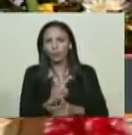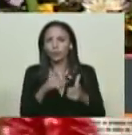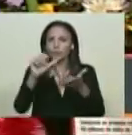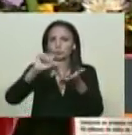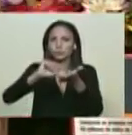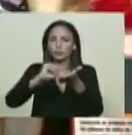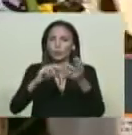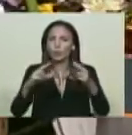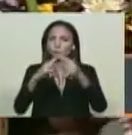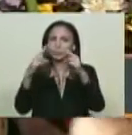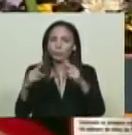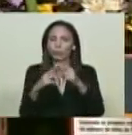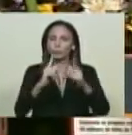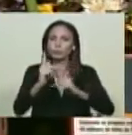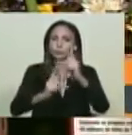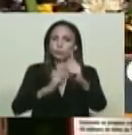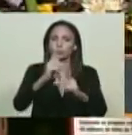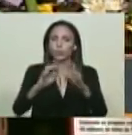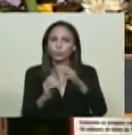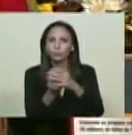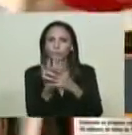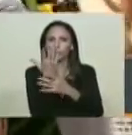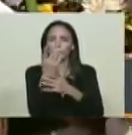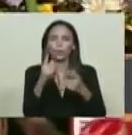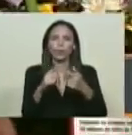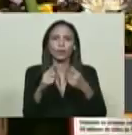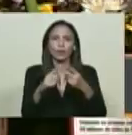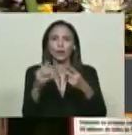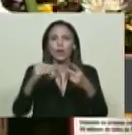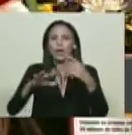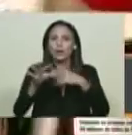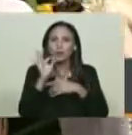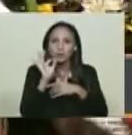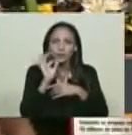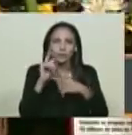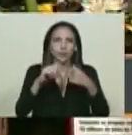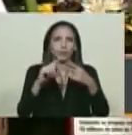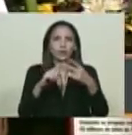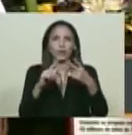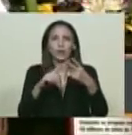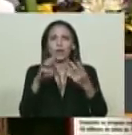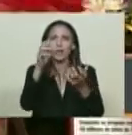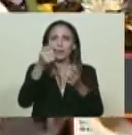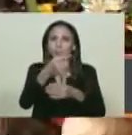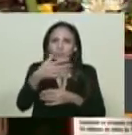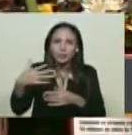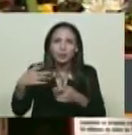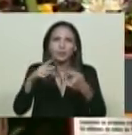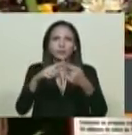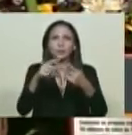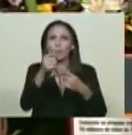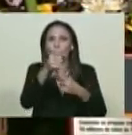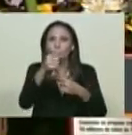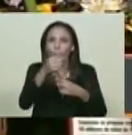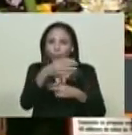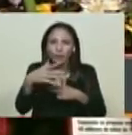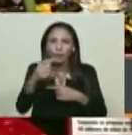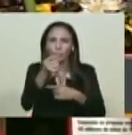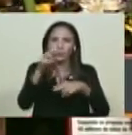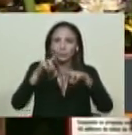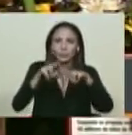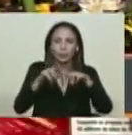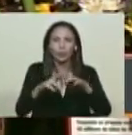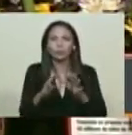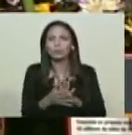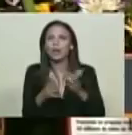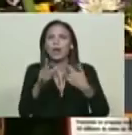de encuentro de los productores de flores, de los productores de café, de los productores de grano, de los productores de